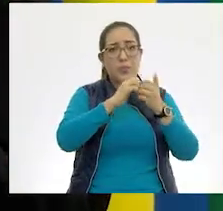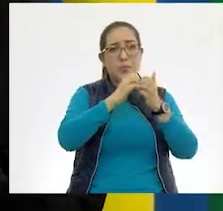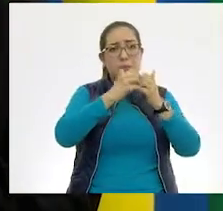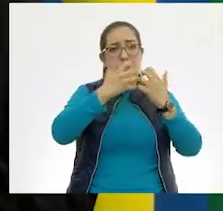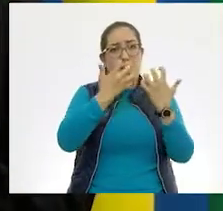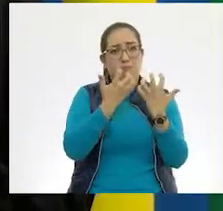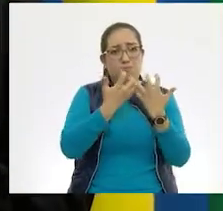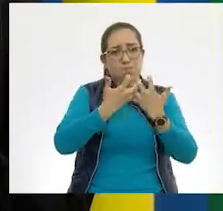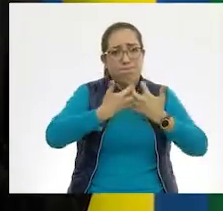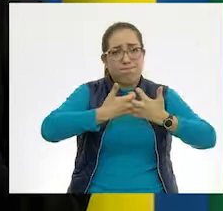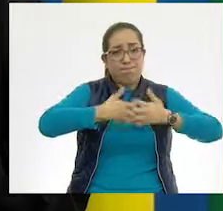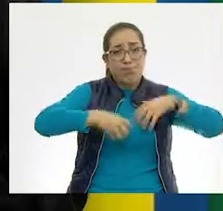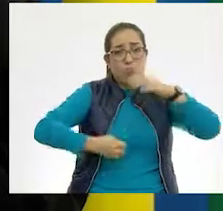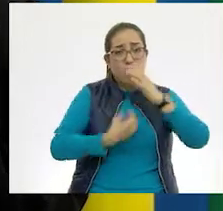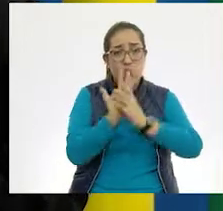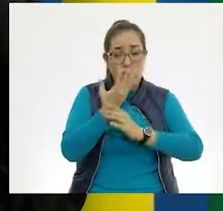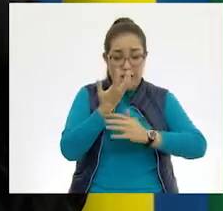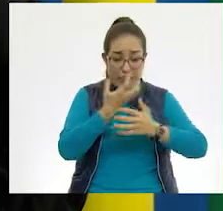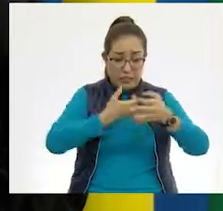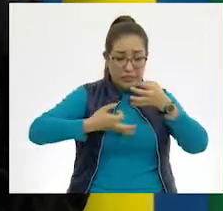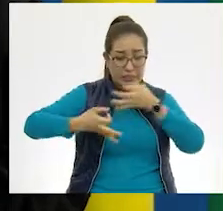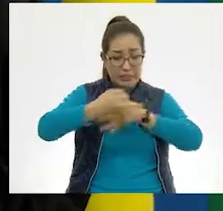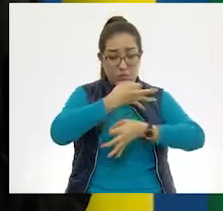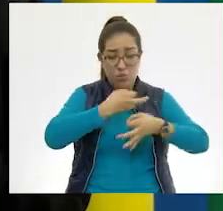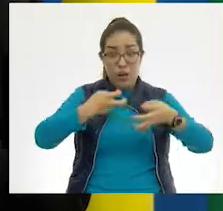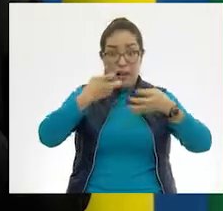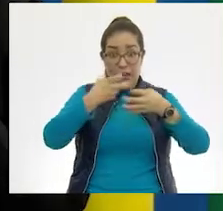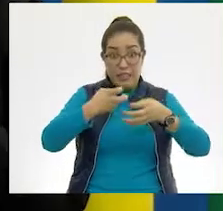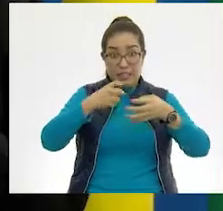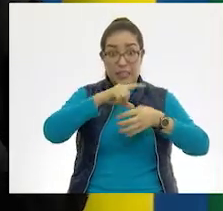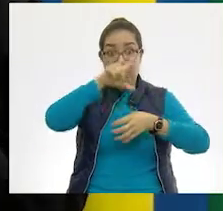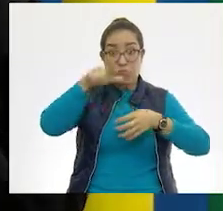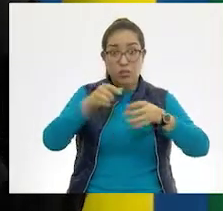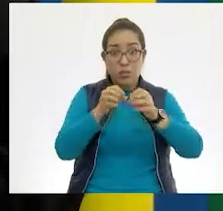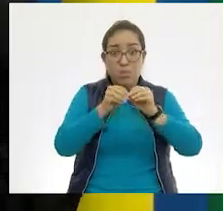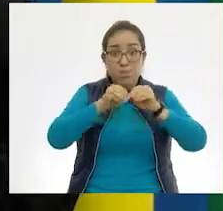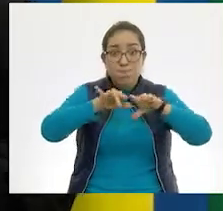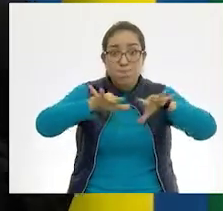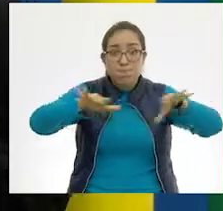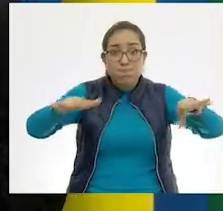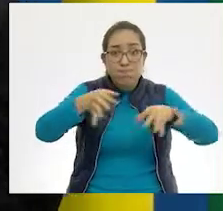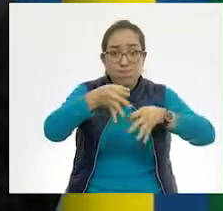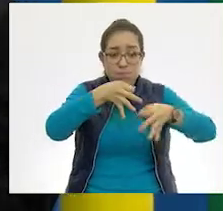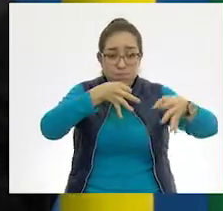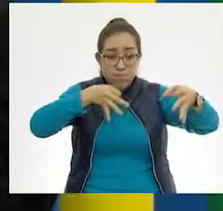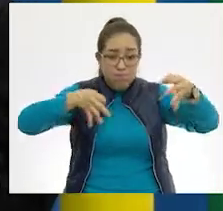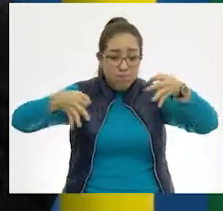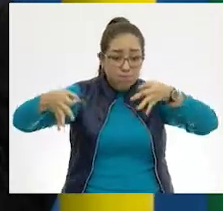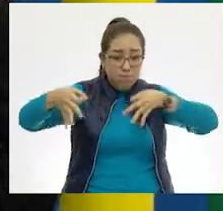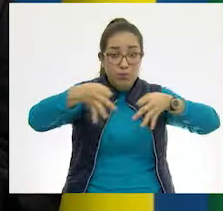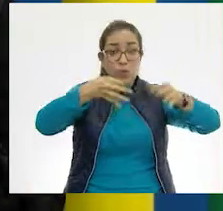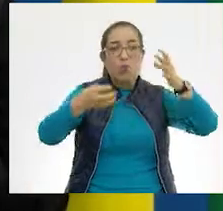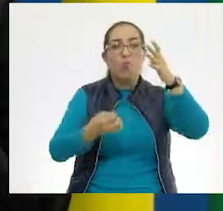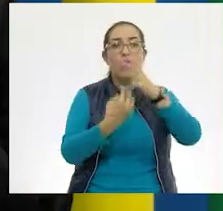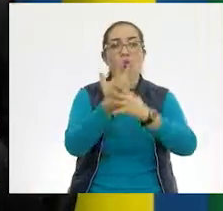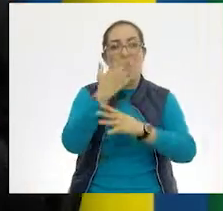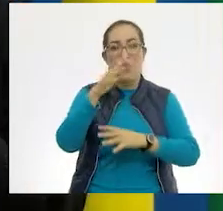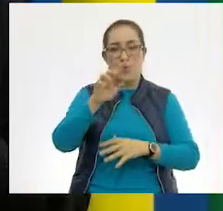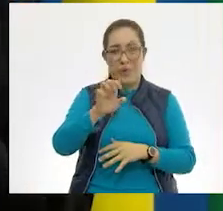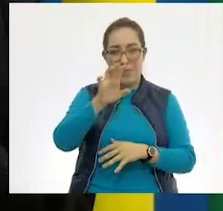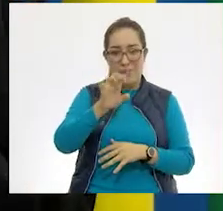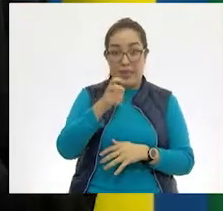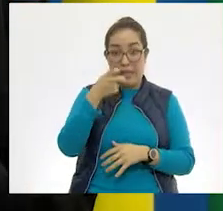una sola célula que luego se empieza a dividir muchas veces para ir formando un embrión.